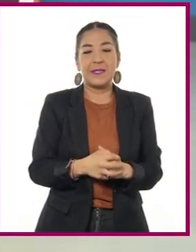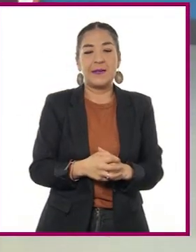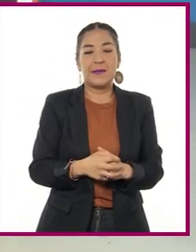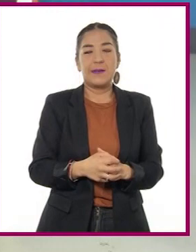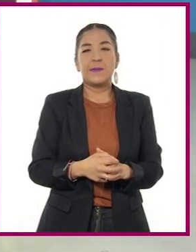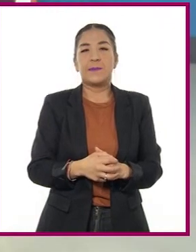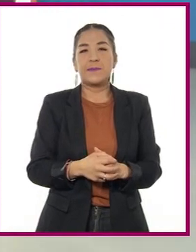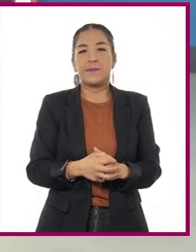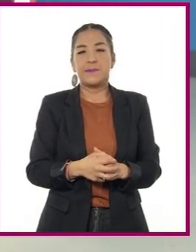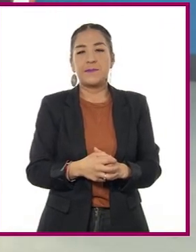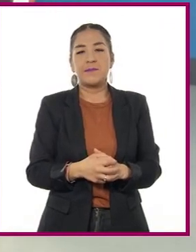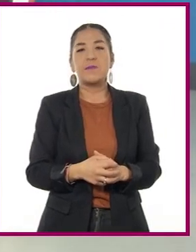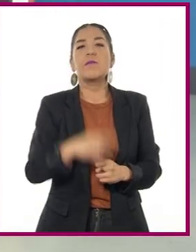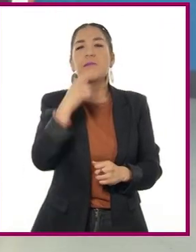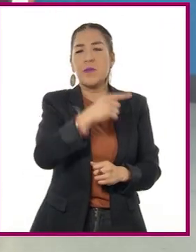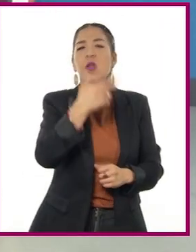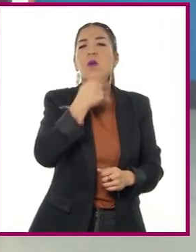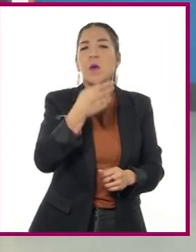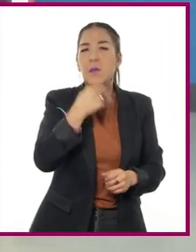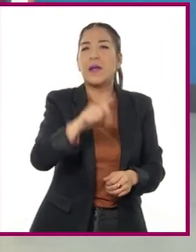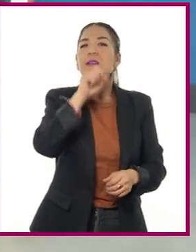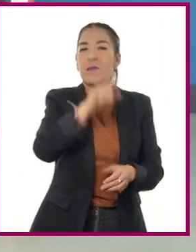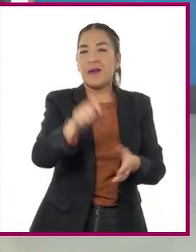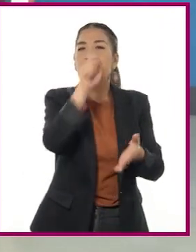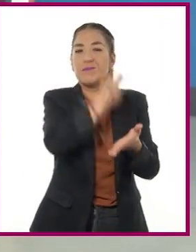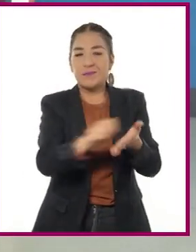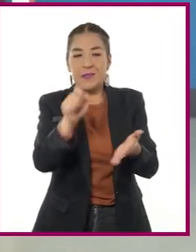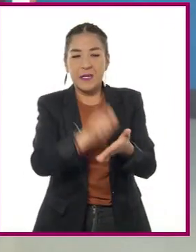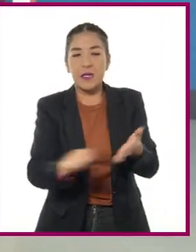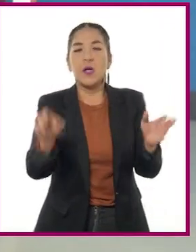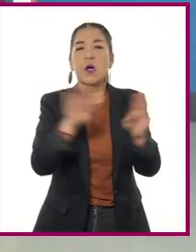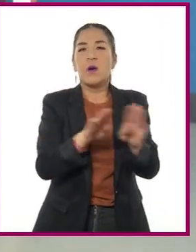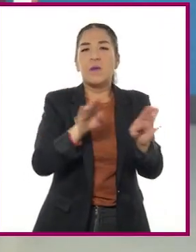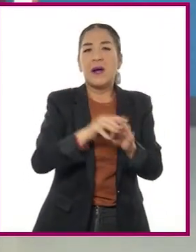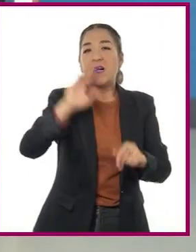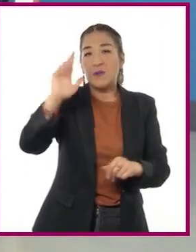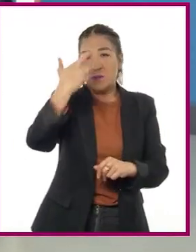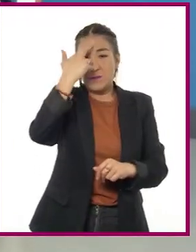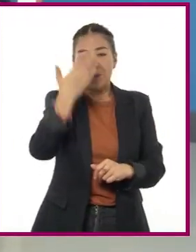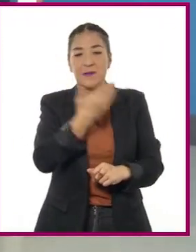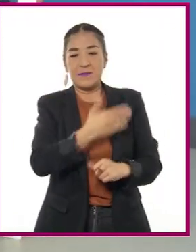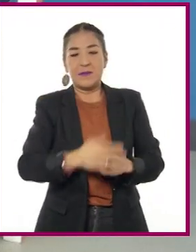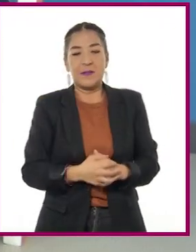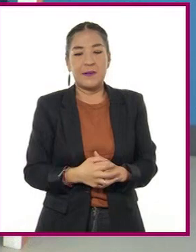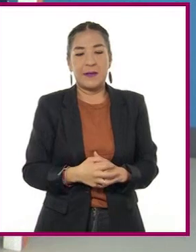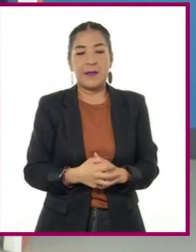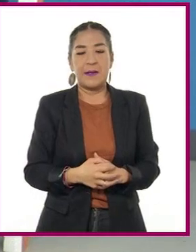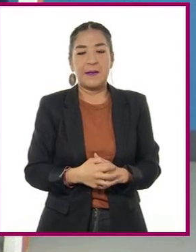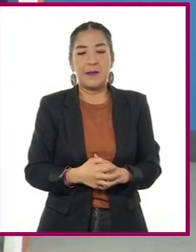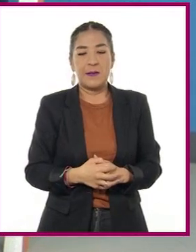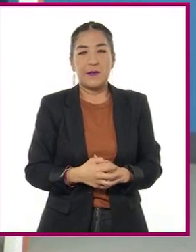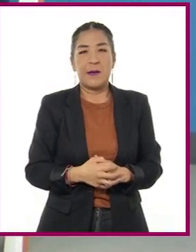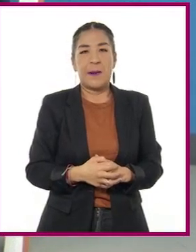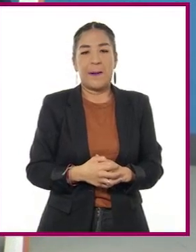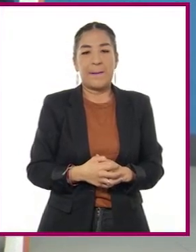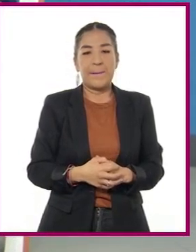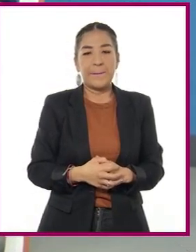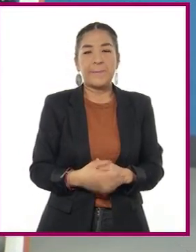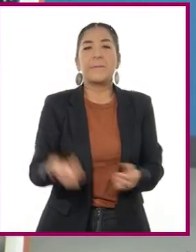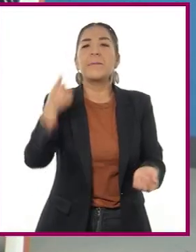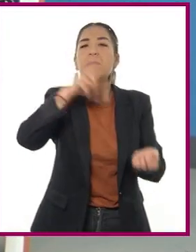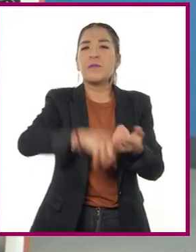Enrico Martínez además escribió el repertorio de los tiempos e historia natural de esta Nueva